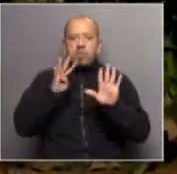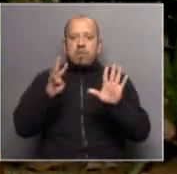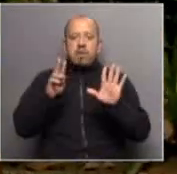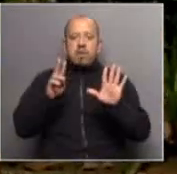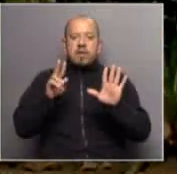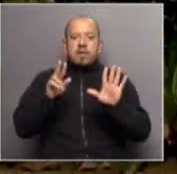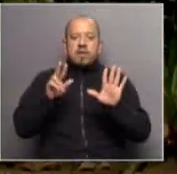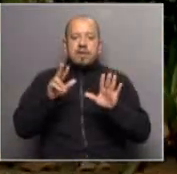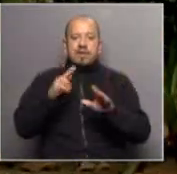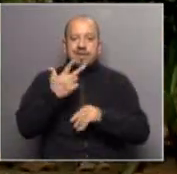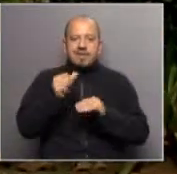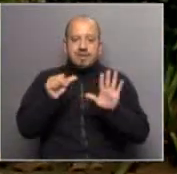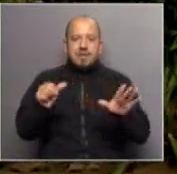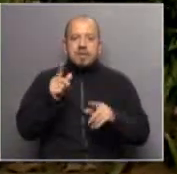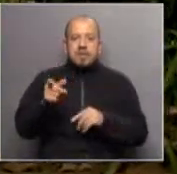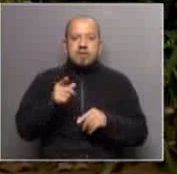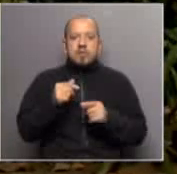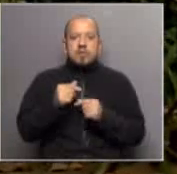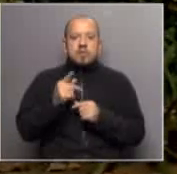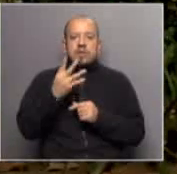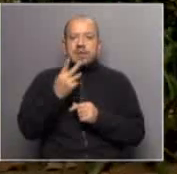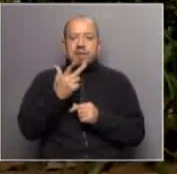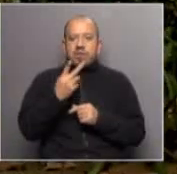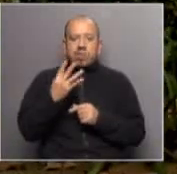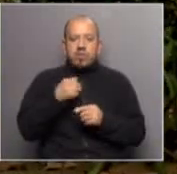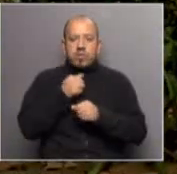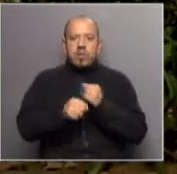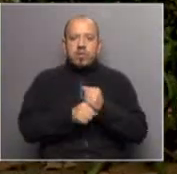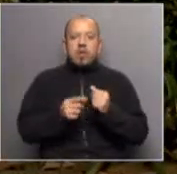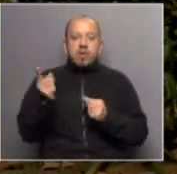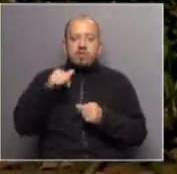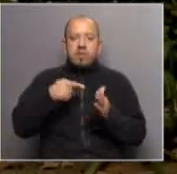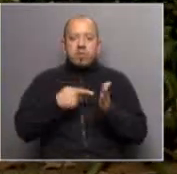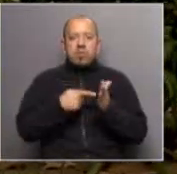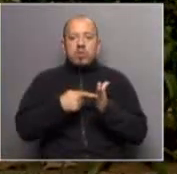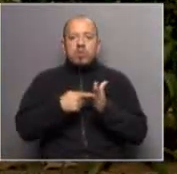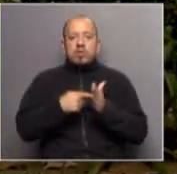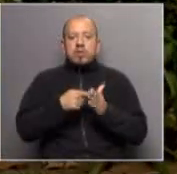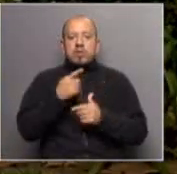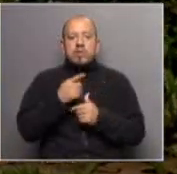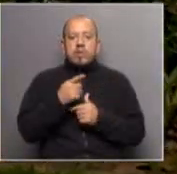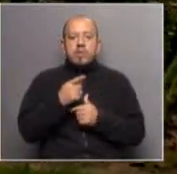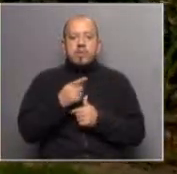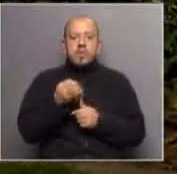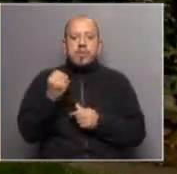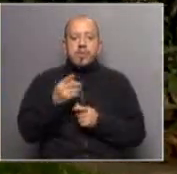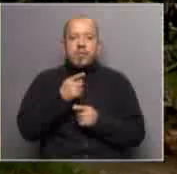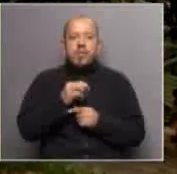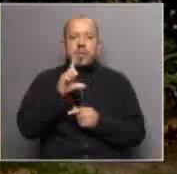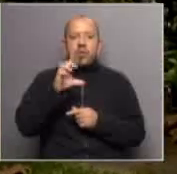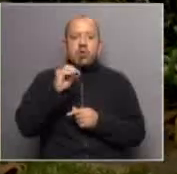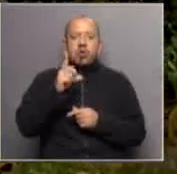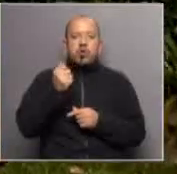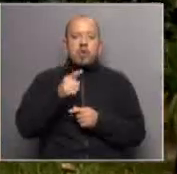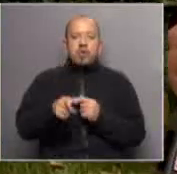tenía 35 años cuando vino acá. Qué locura. Sí, pero él vino, o sea, él vino a Buenos Aires porque estaba Lola Membrives, que